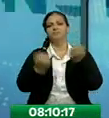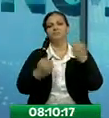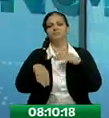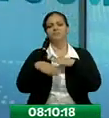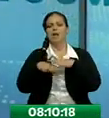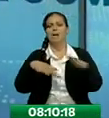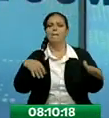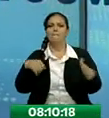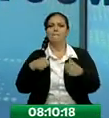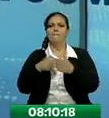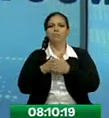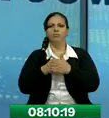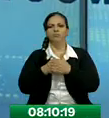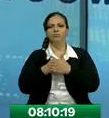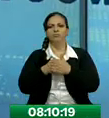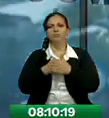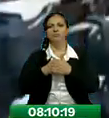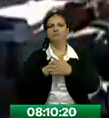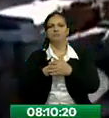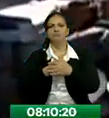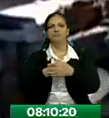tema.